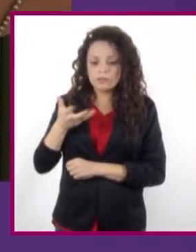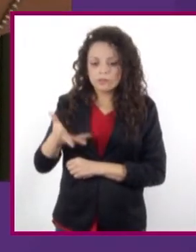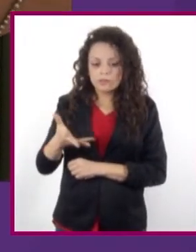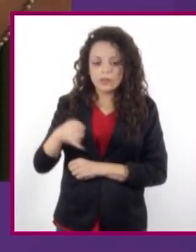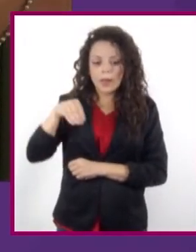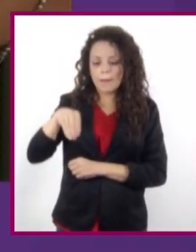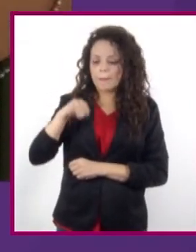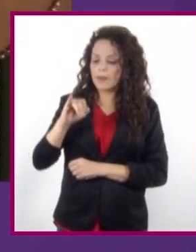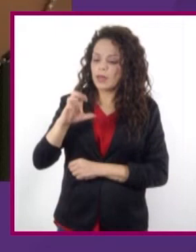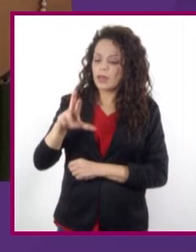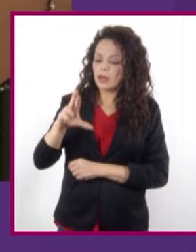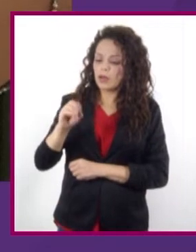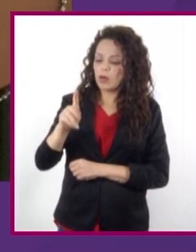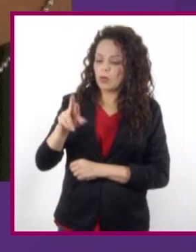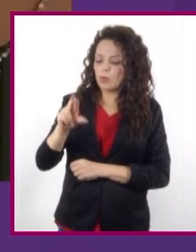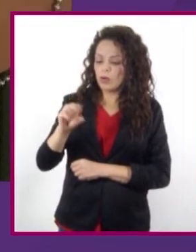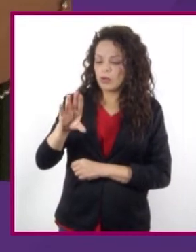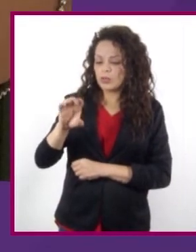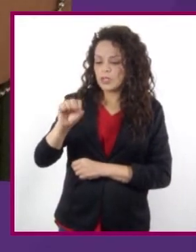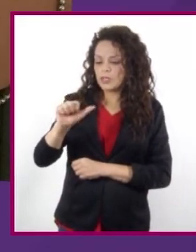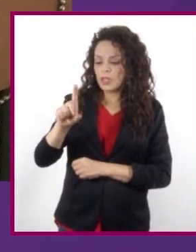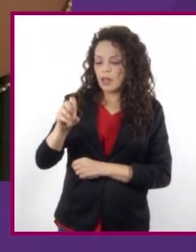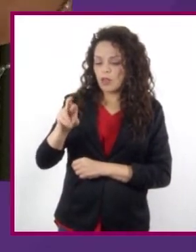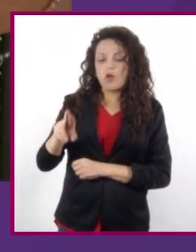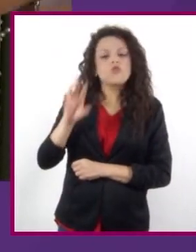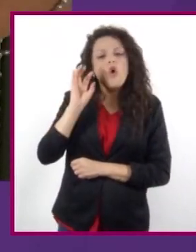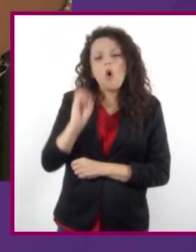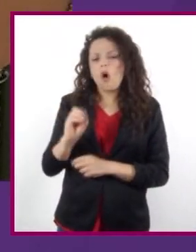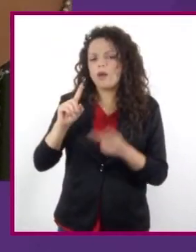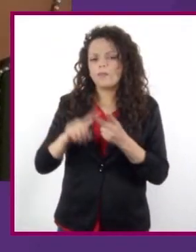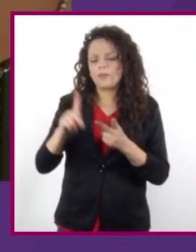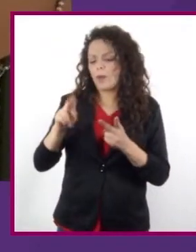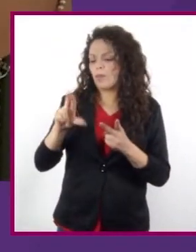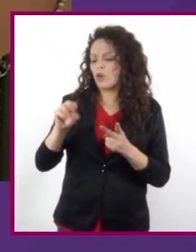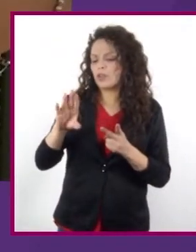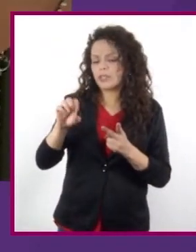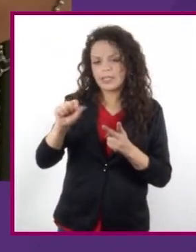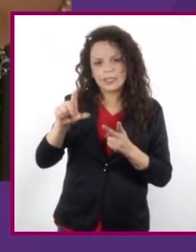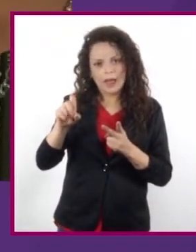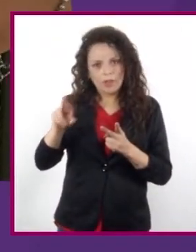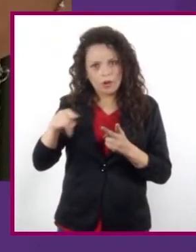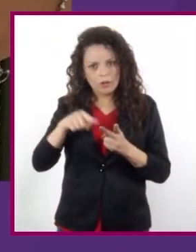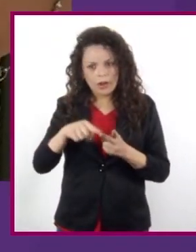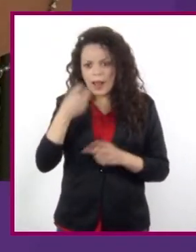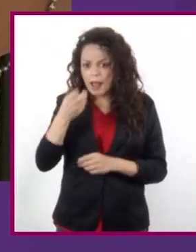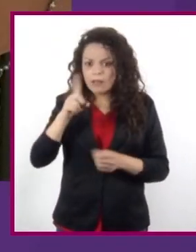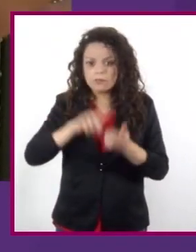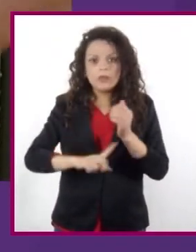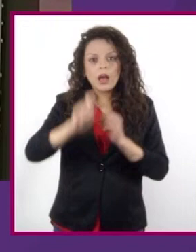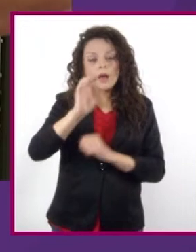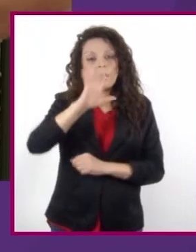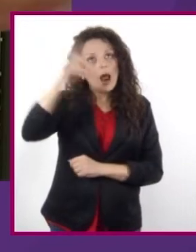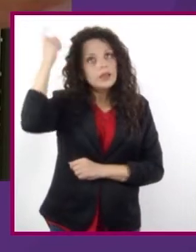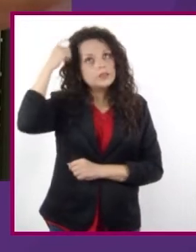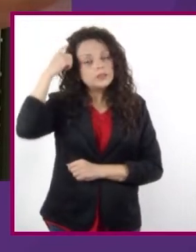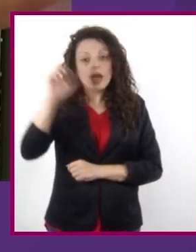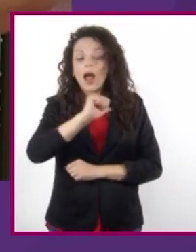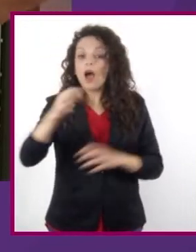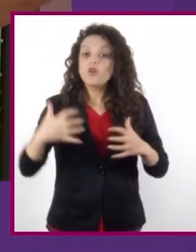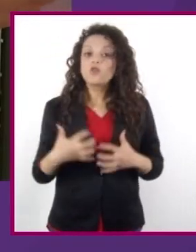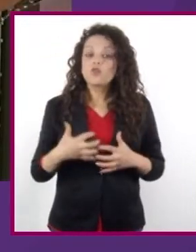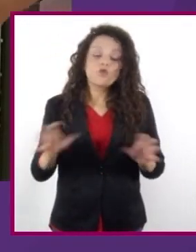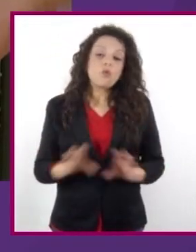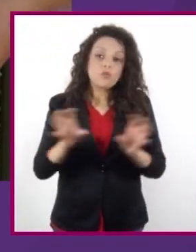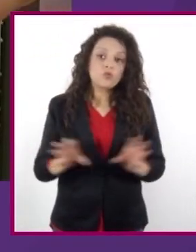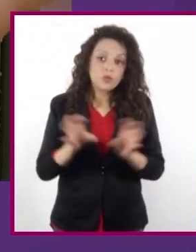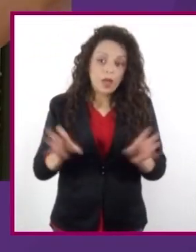como microprocesador o simplemente procesador, y se considera como el cerebro de cualquier computadora. Se